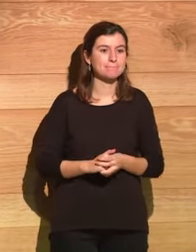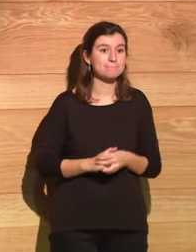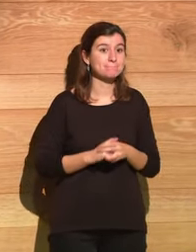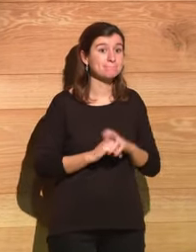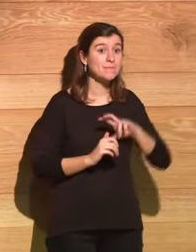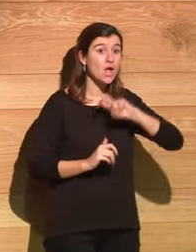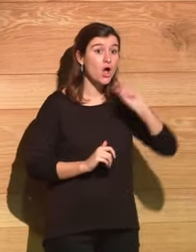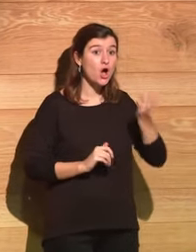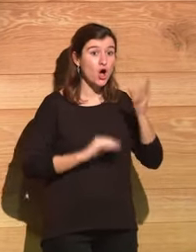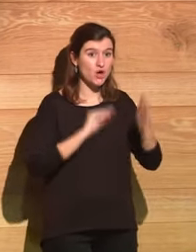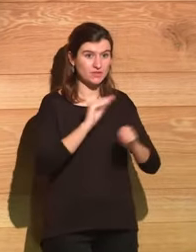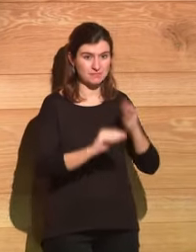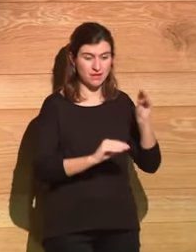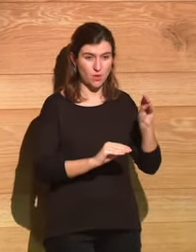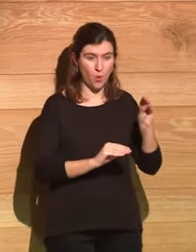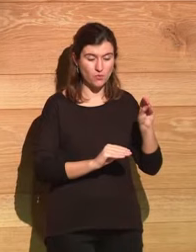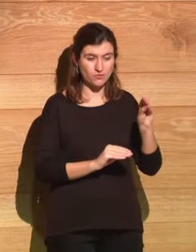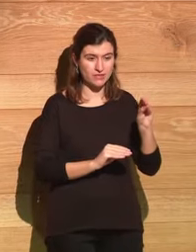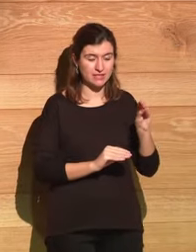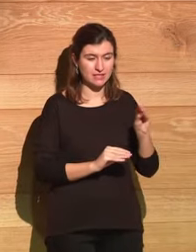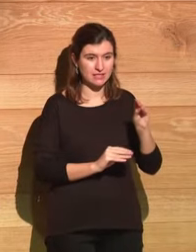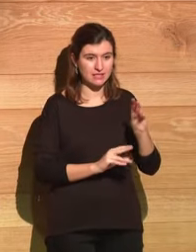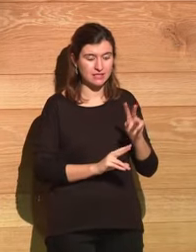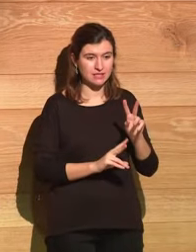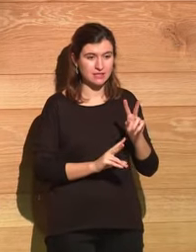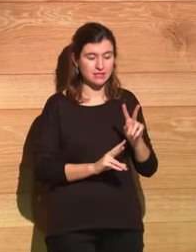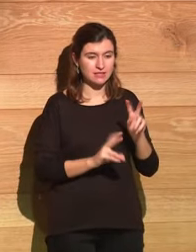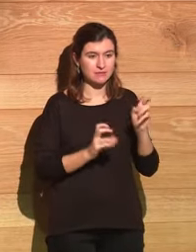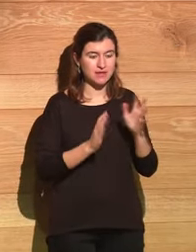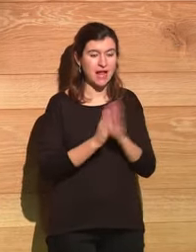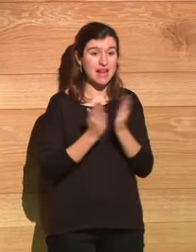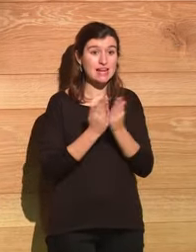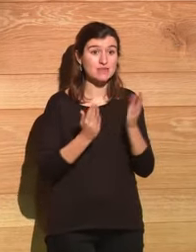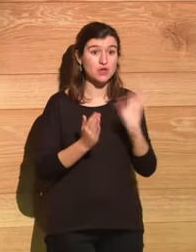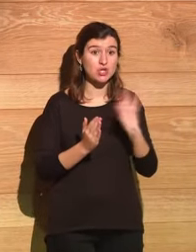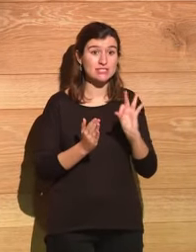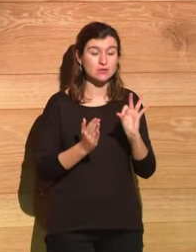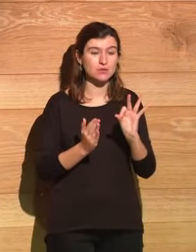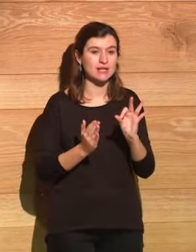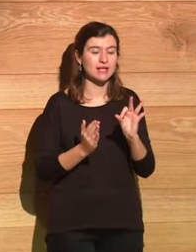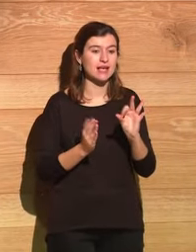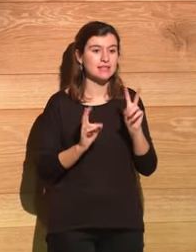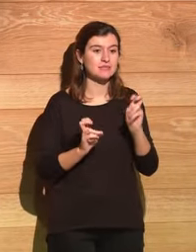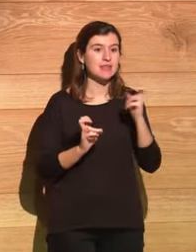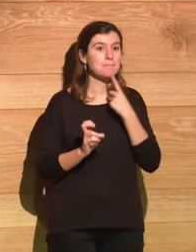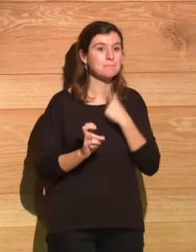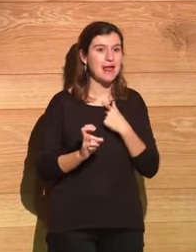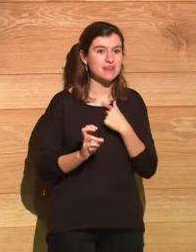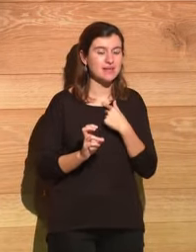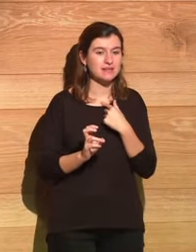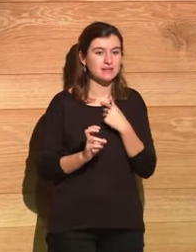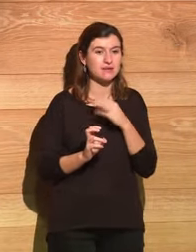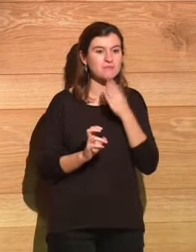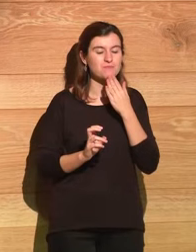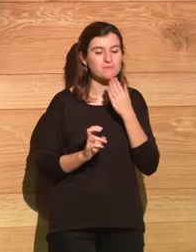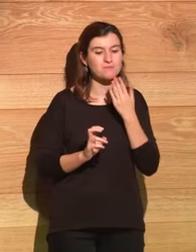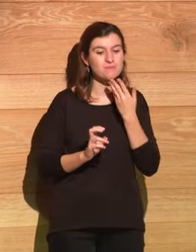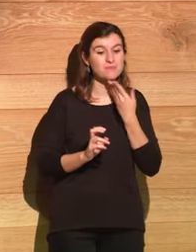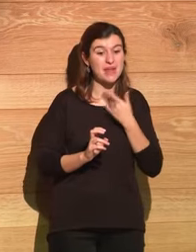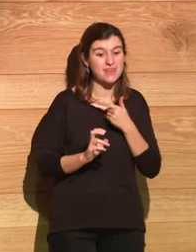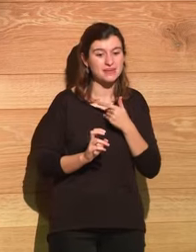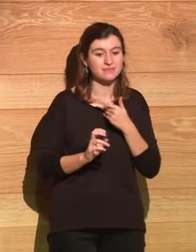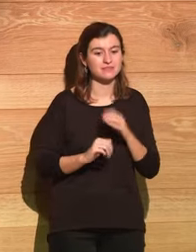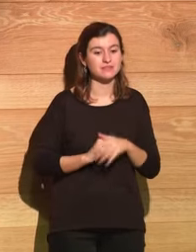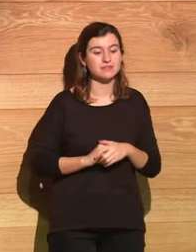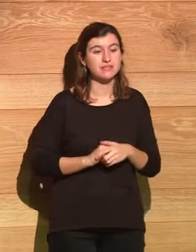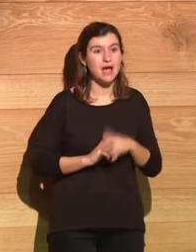Otra de las cuestiones que trata Rosa en Saturnal, el placer, ¿vale? La idea del placer. ¿Qué es